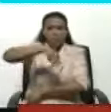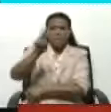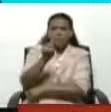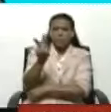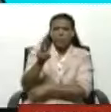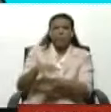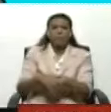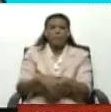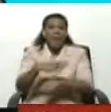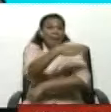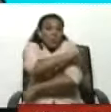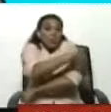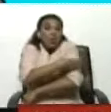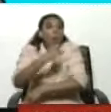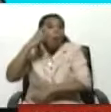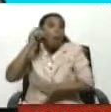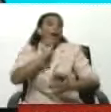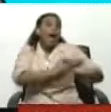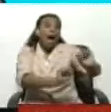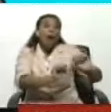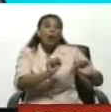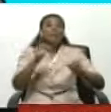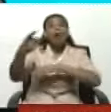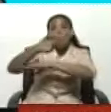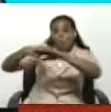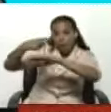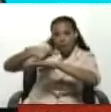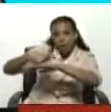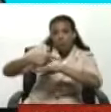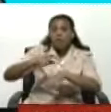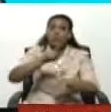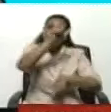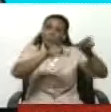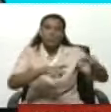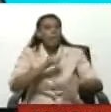La derecha como oposición son gente mala.